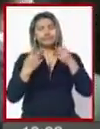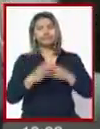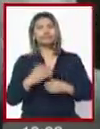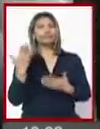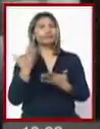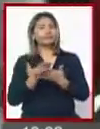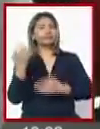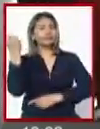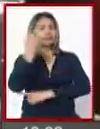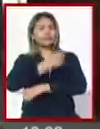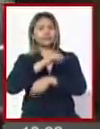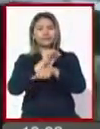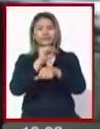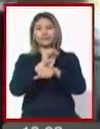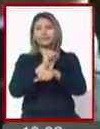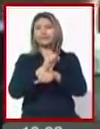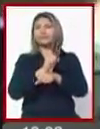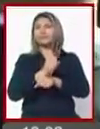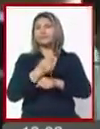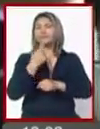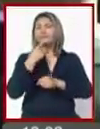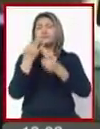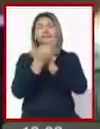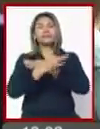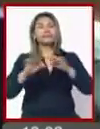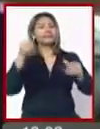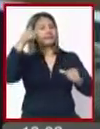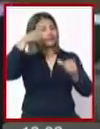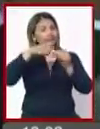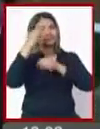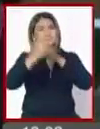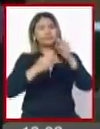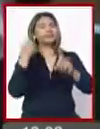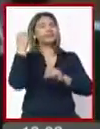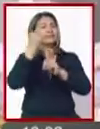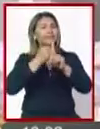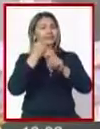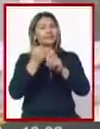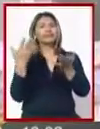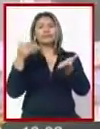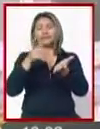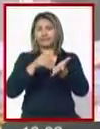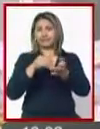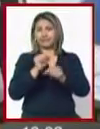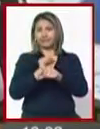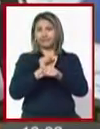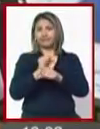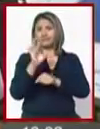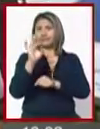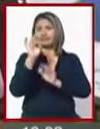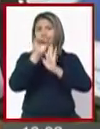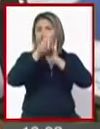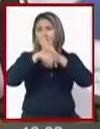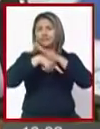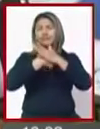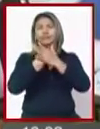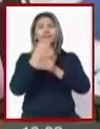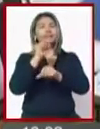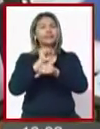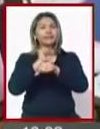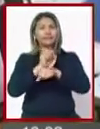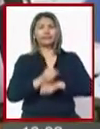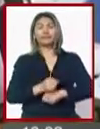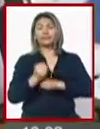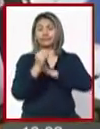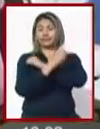es como llega este Día del Trabajador, además de un feriado en todo el mundo que recuerda la lucha obrera de reivindicación por las 8 horas laborales diarias.